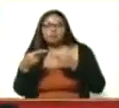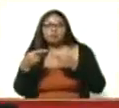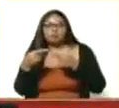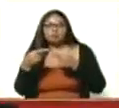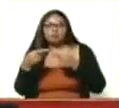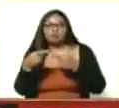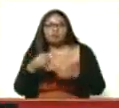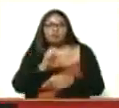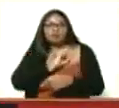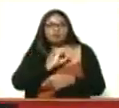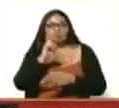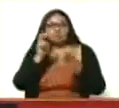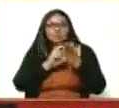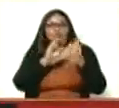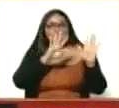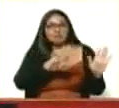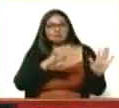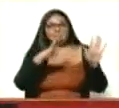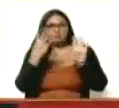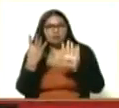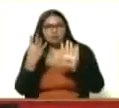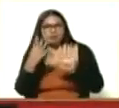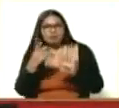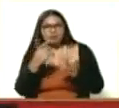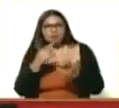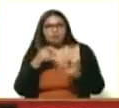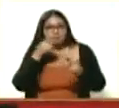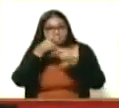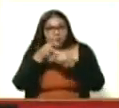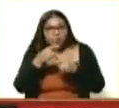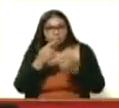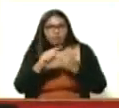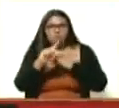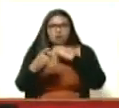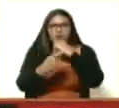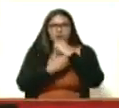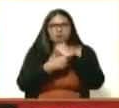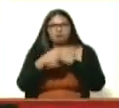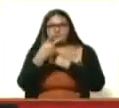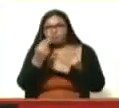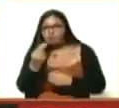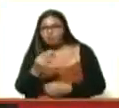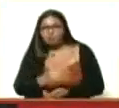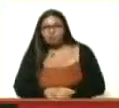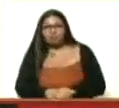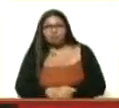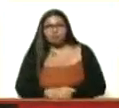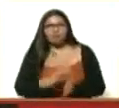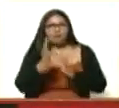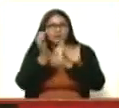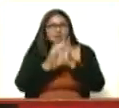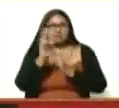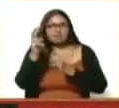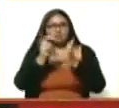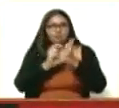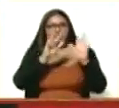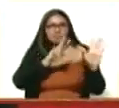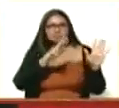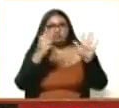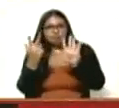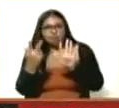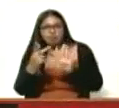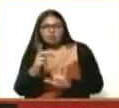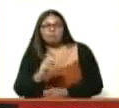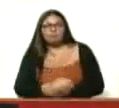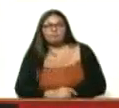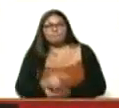enero de 2019, que nosotros reconocemos a Guaidó, pudiéramos justificarlo por ahí, pero no, Alex Saab fue nombrado en abril de 2018. Muchos meses